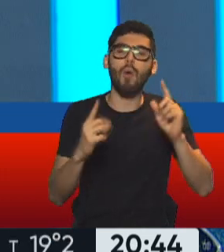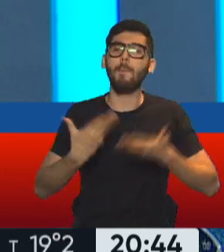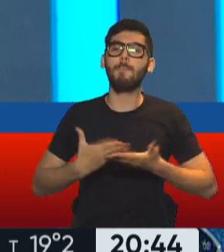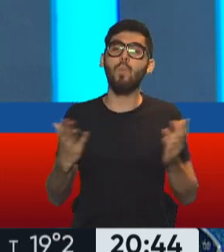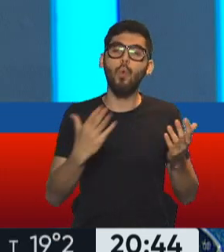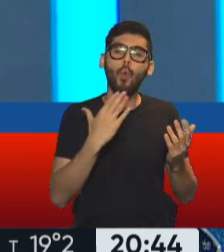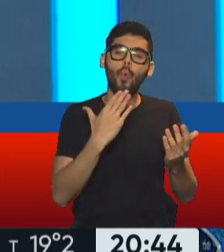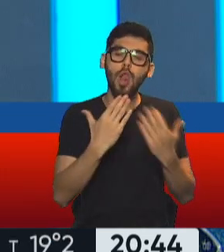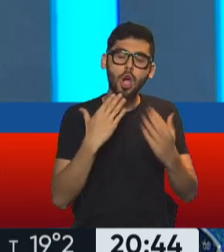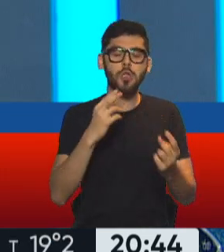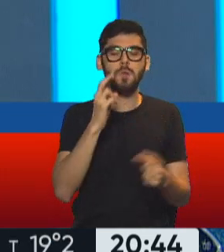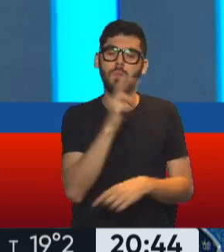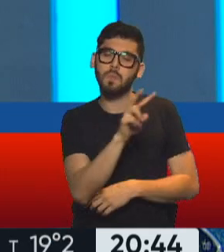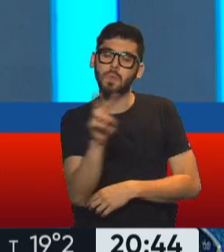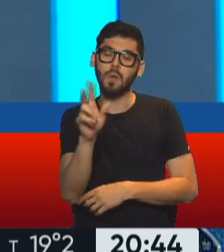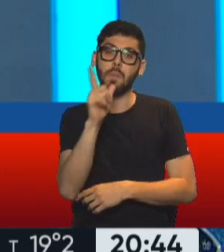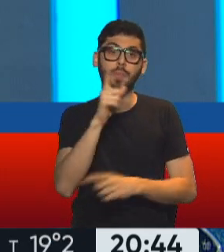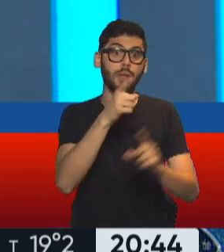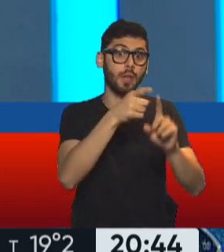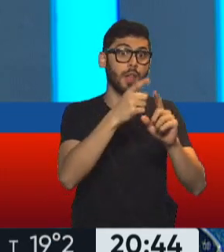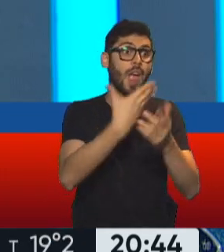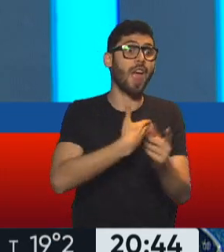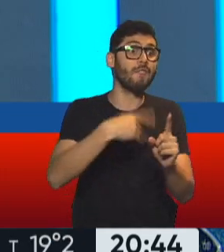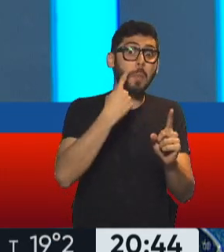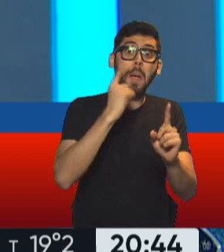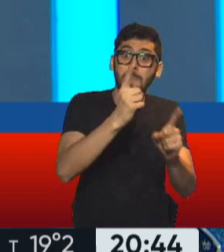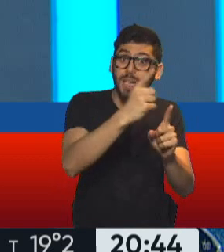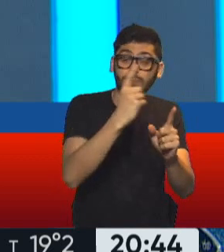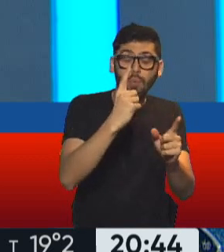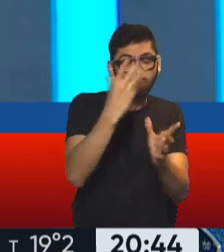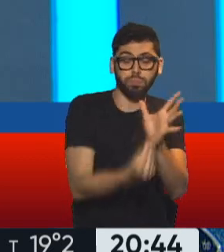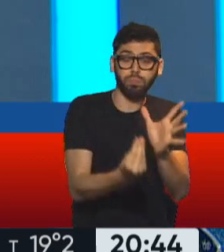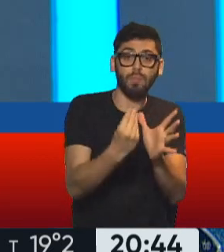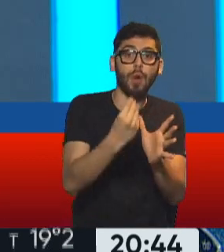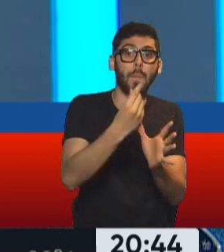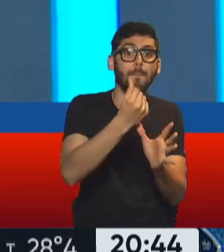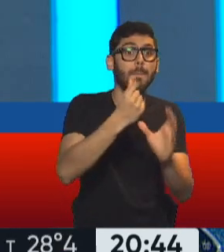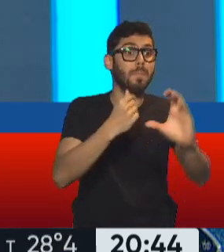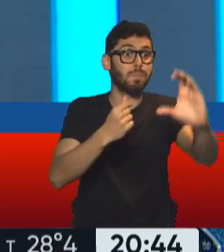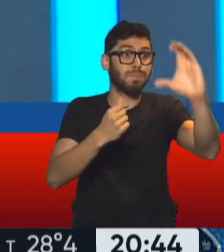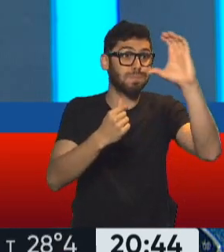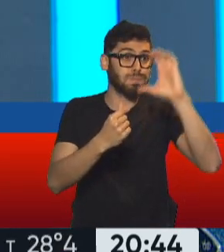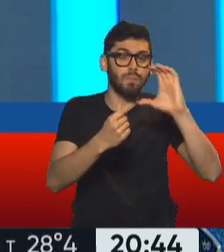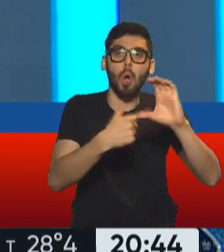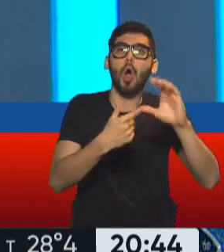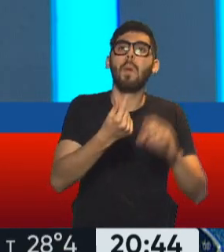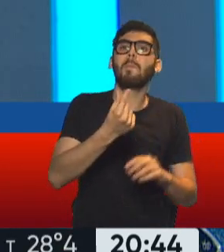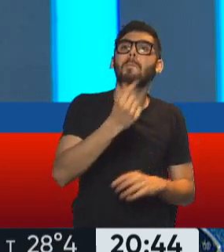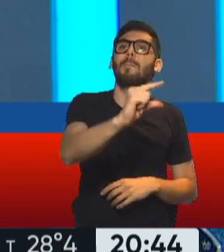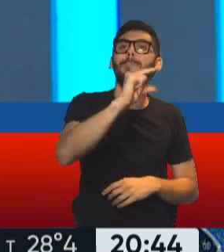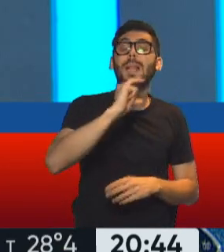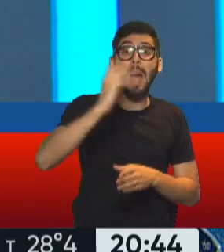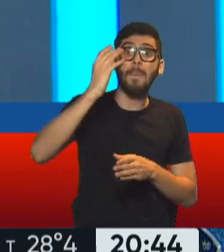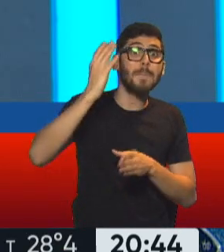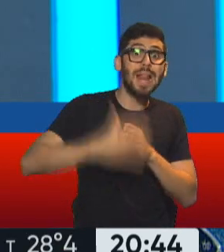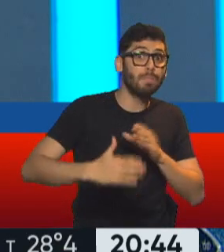públicas, que se violó el mismo estatuto del fondo cuando se hizo un préstamo que era de mucha más plata de la que podían prestar,